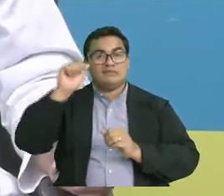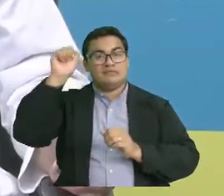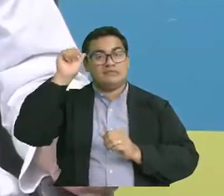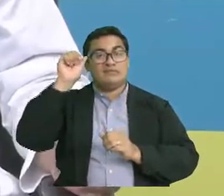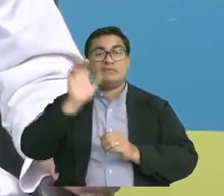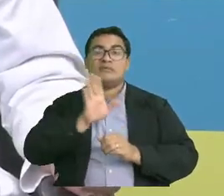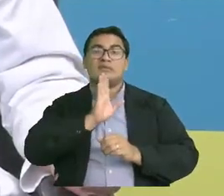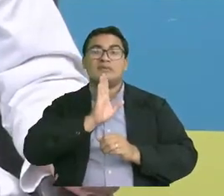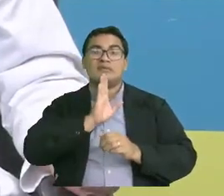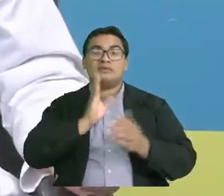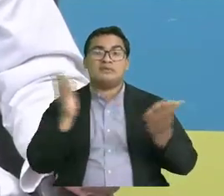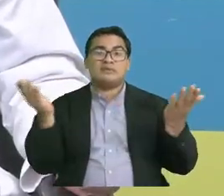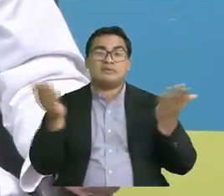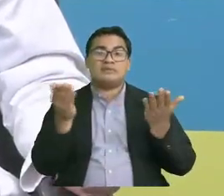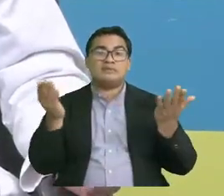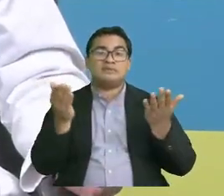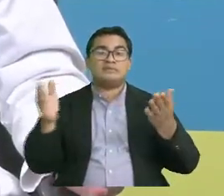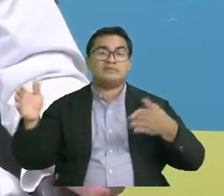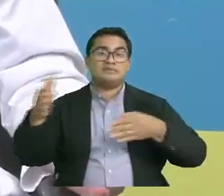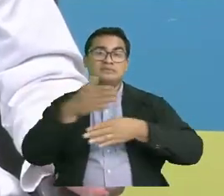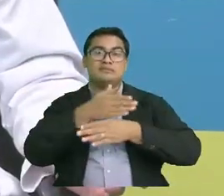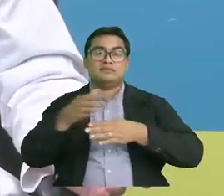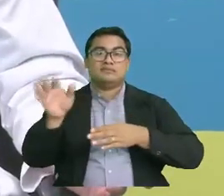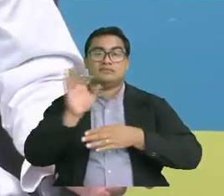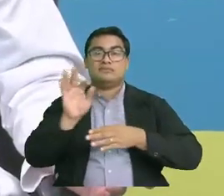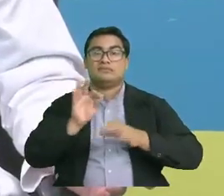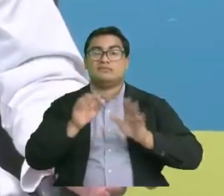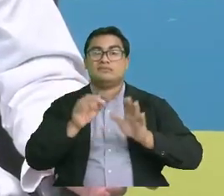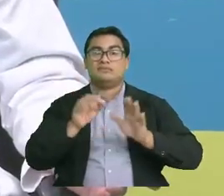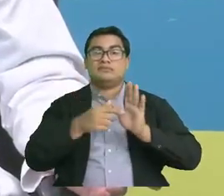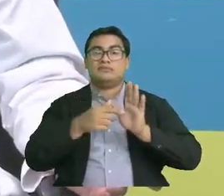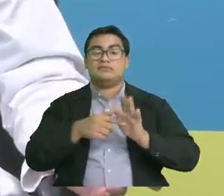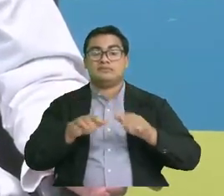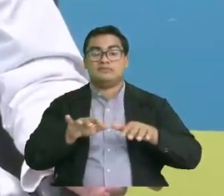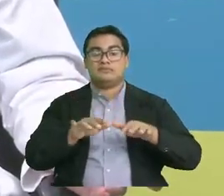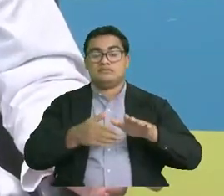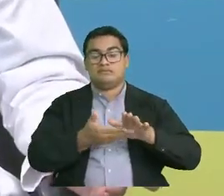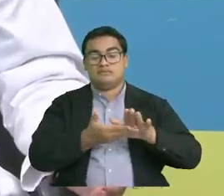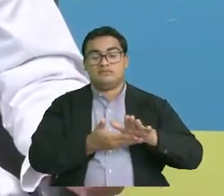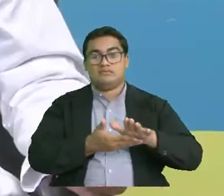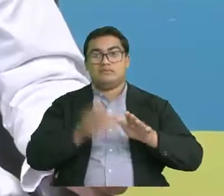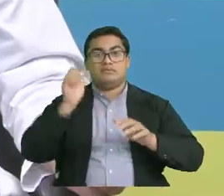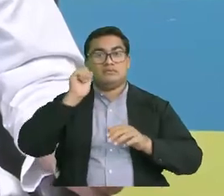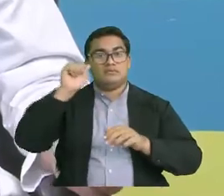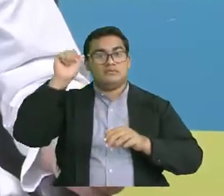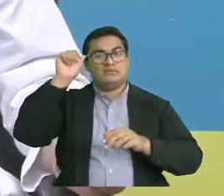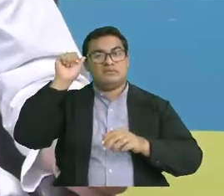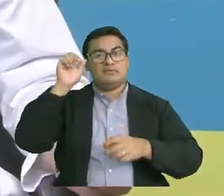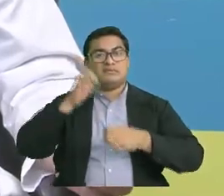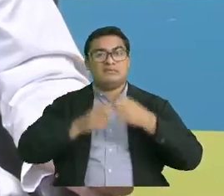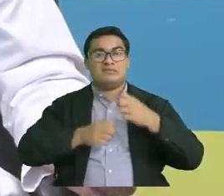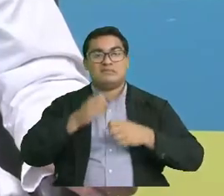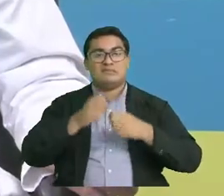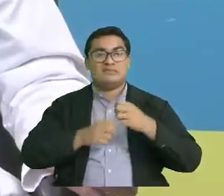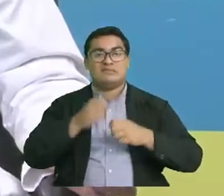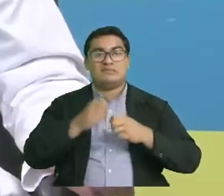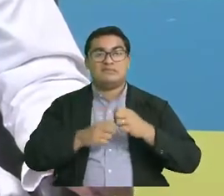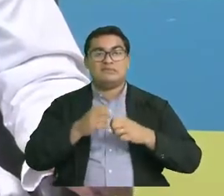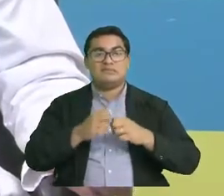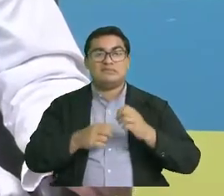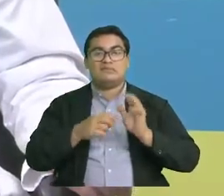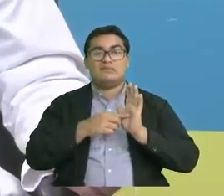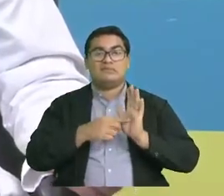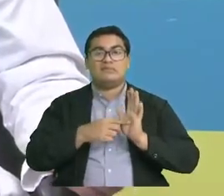hablar de condiciones. Por ejemplo, la principal causa de pie plano en el adulto es la disfunción del tibial posterior, que es un